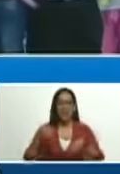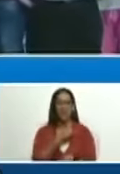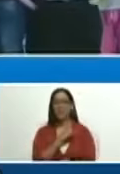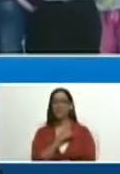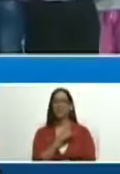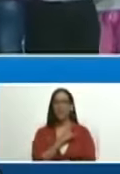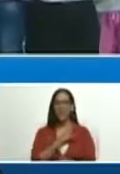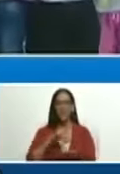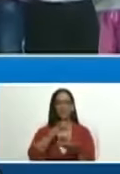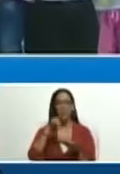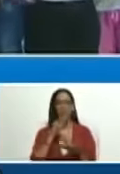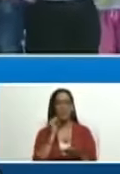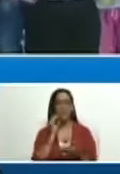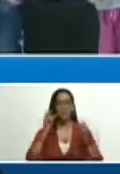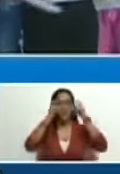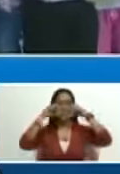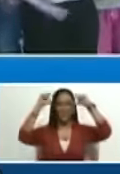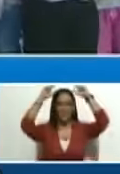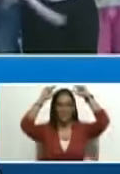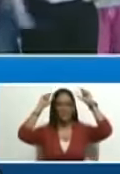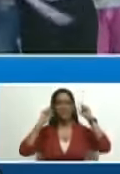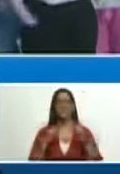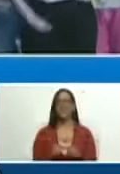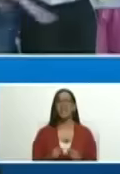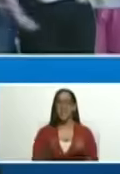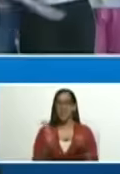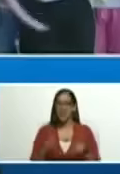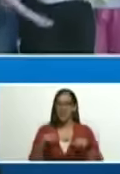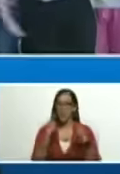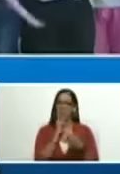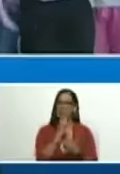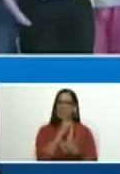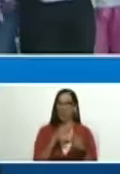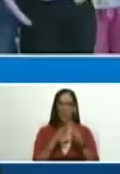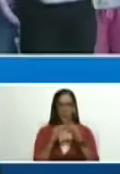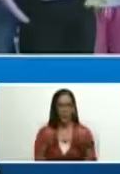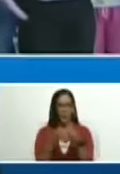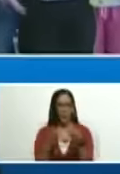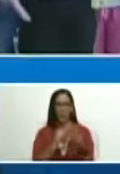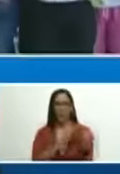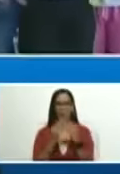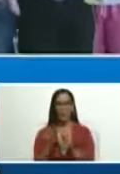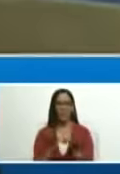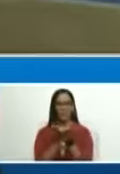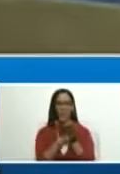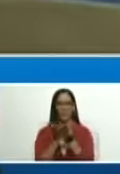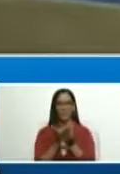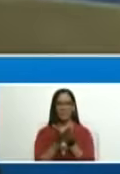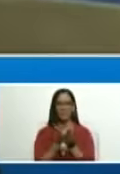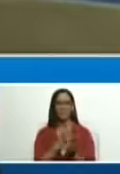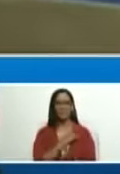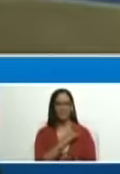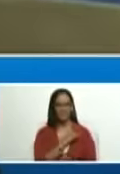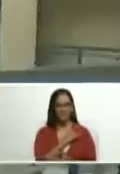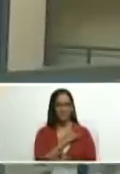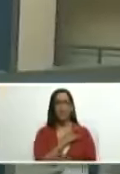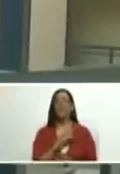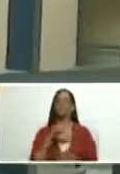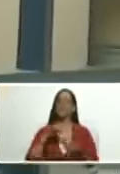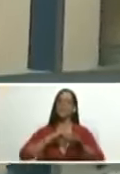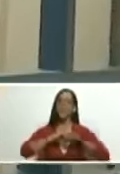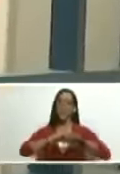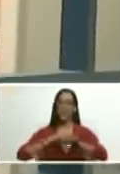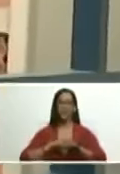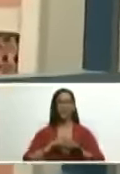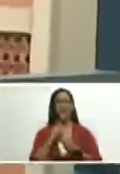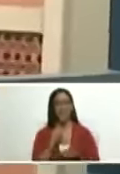Universidad Nacional Experimental Simón Rodríguez, en nombre de toda la comunidad estudiantil universitaria del Estado Trujillo.